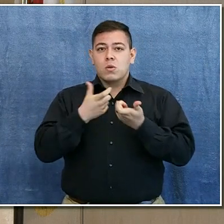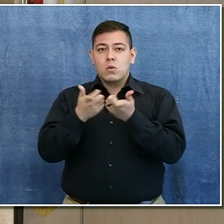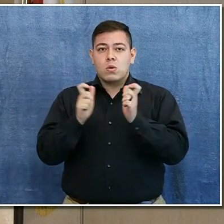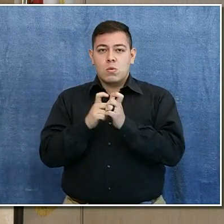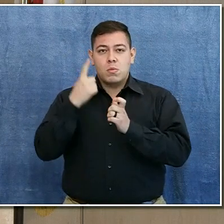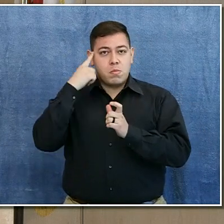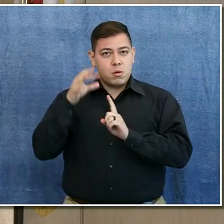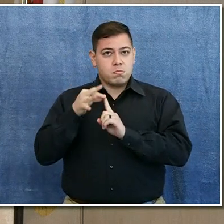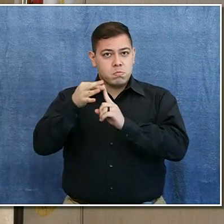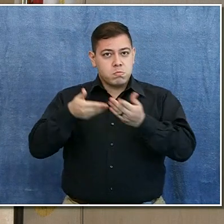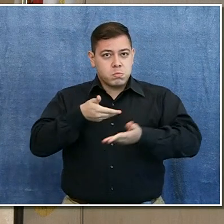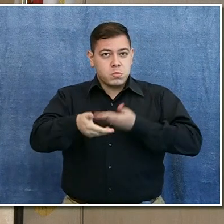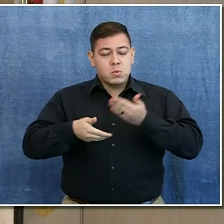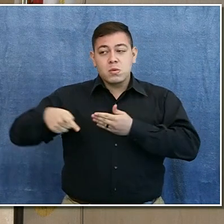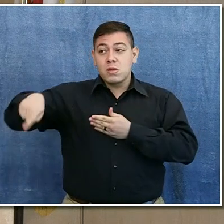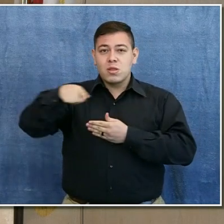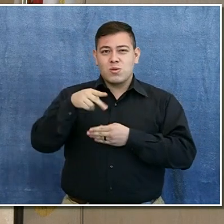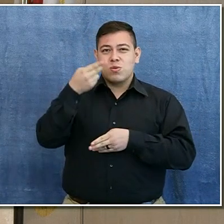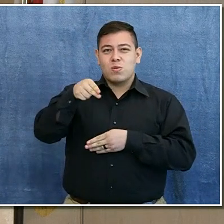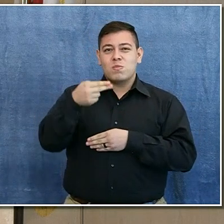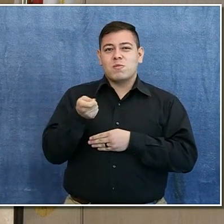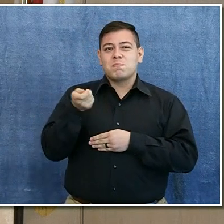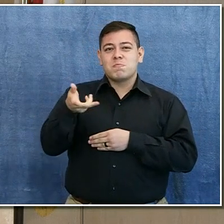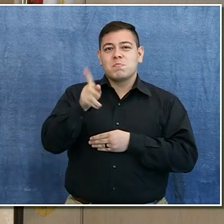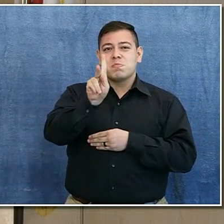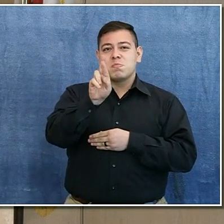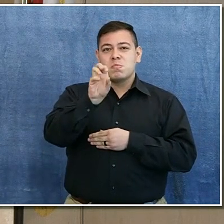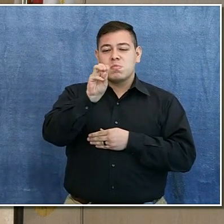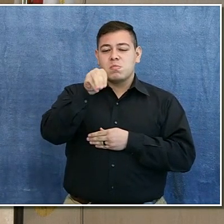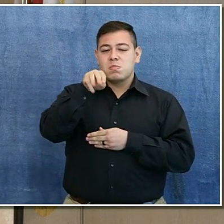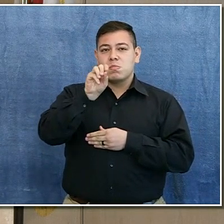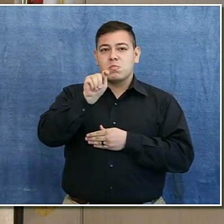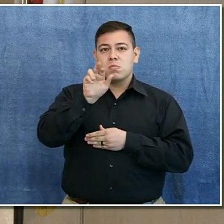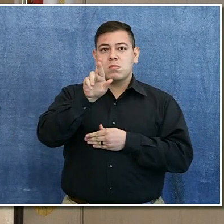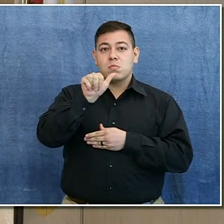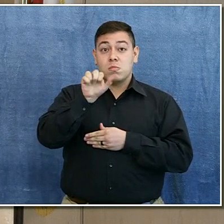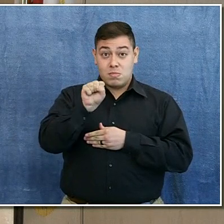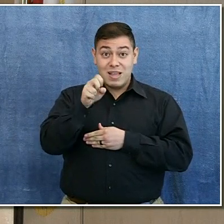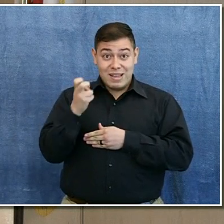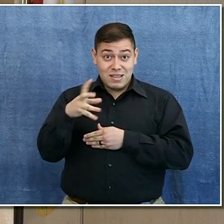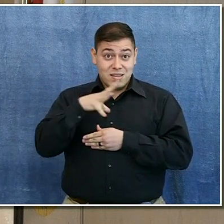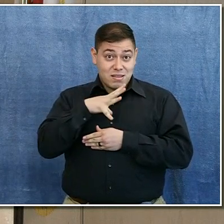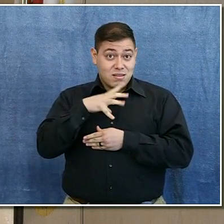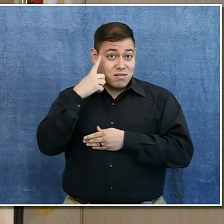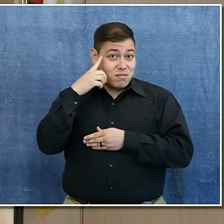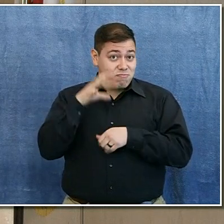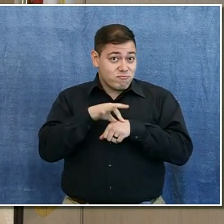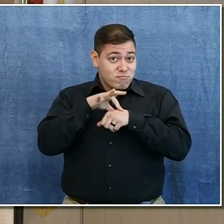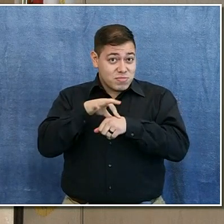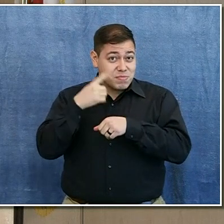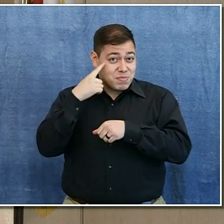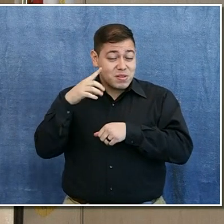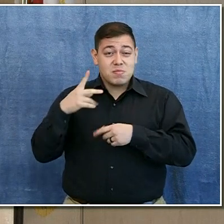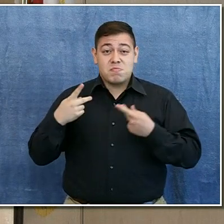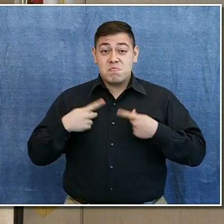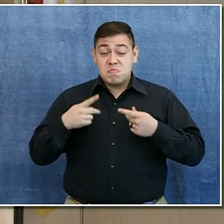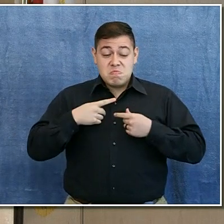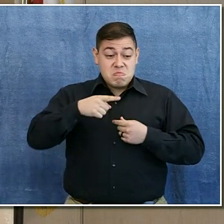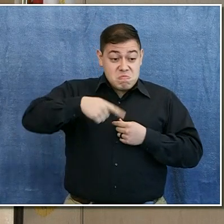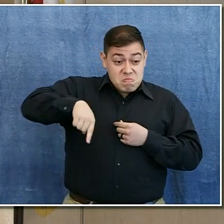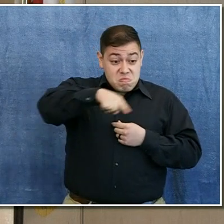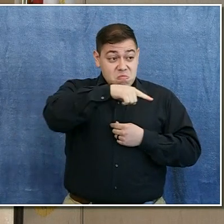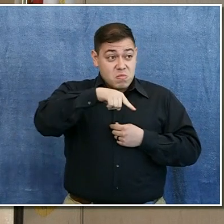promotoras, cual función será el mantenerse en comunicación continua durante el periodo